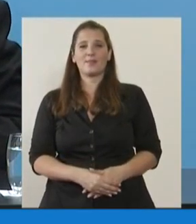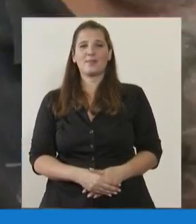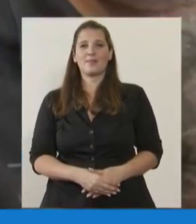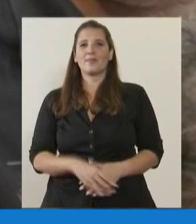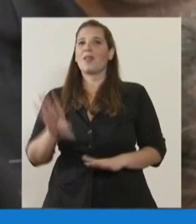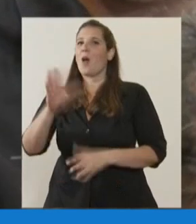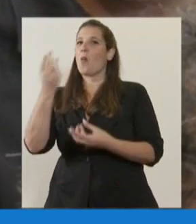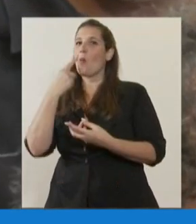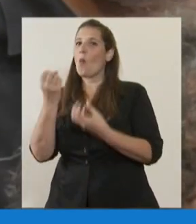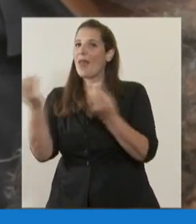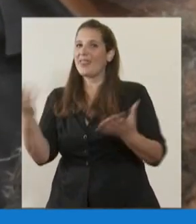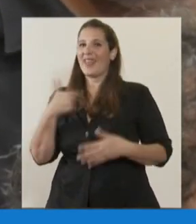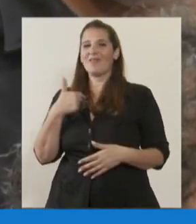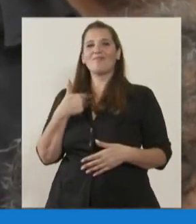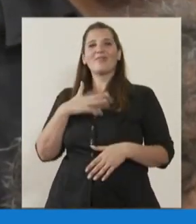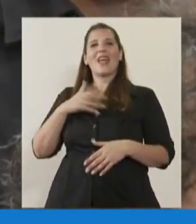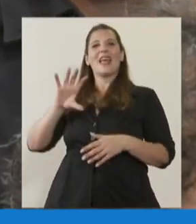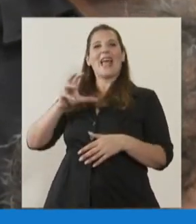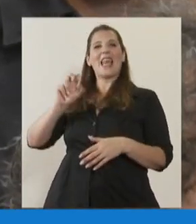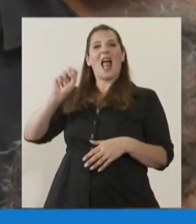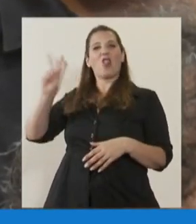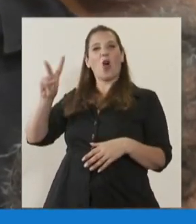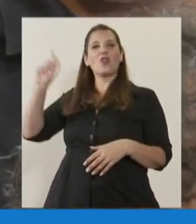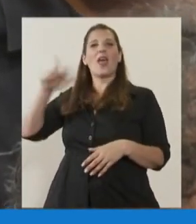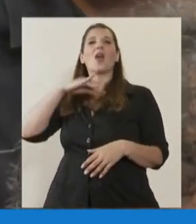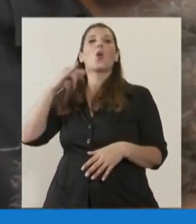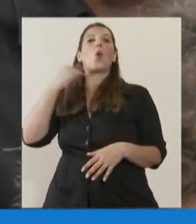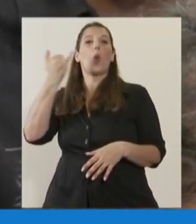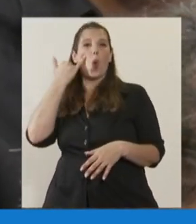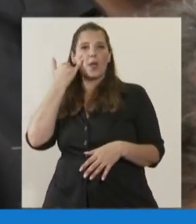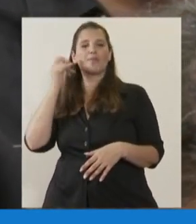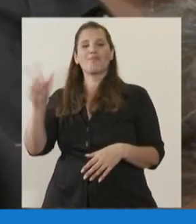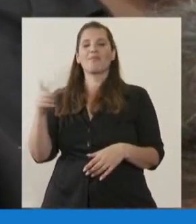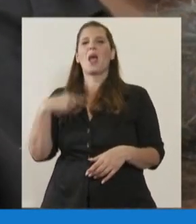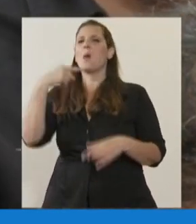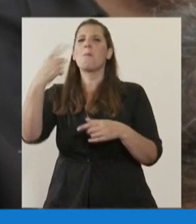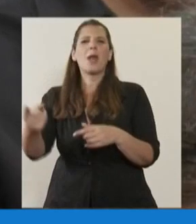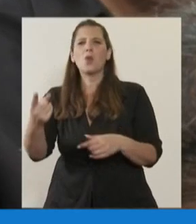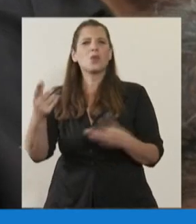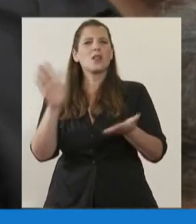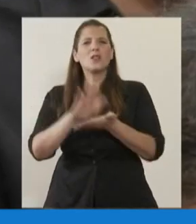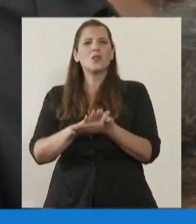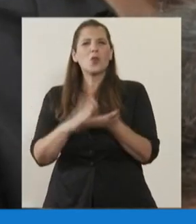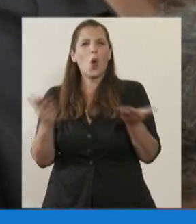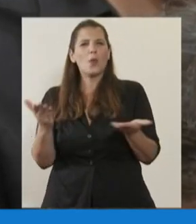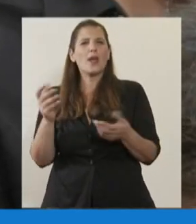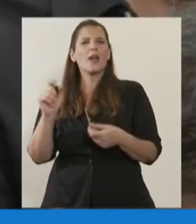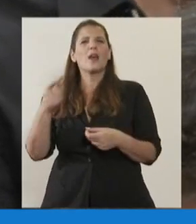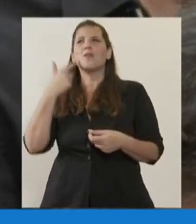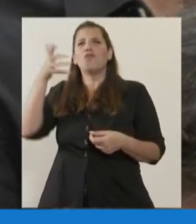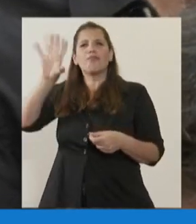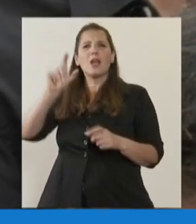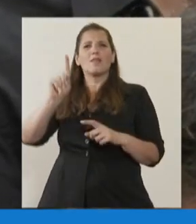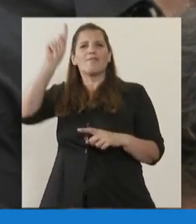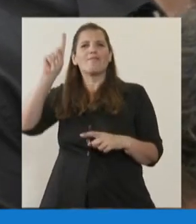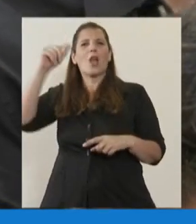Buen día, Luis Cáceres para Canal 2 de Jujuy, Jujuy al momento. Quería consultarle respecto de la región del